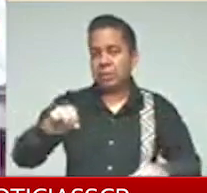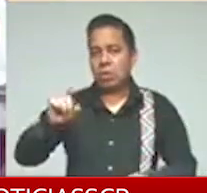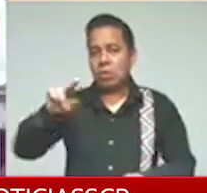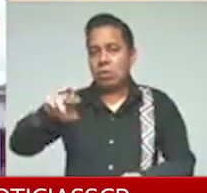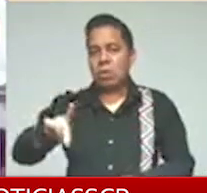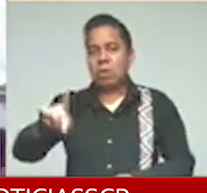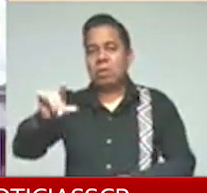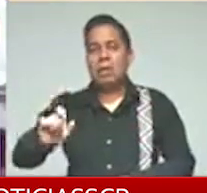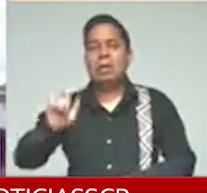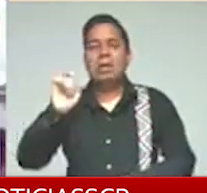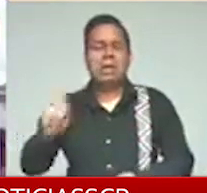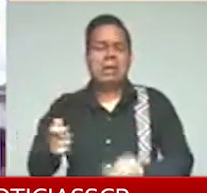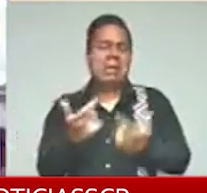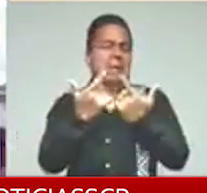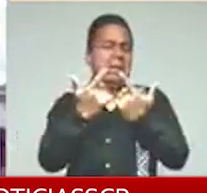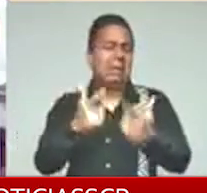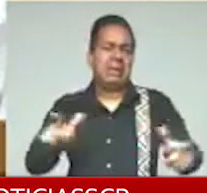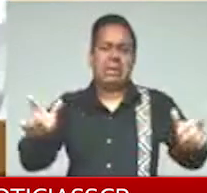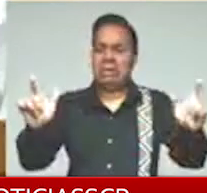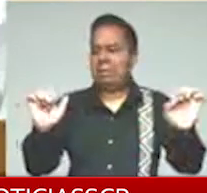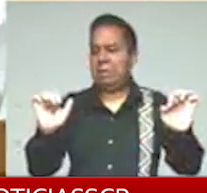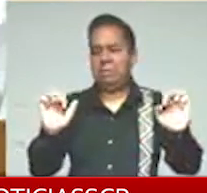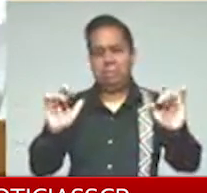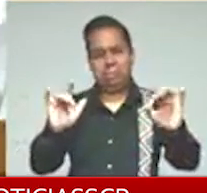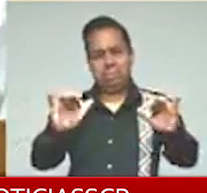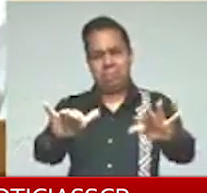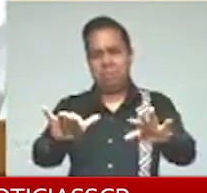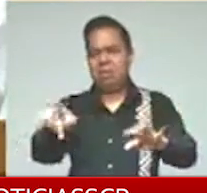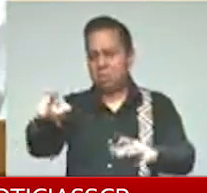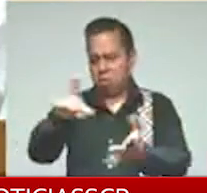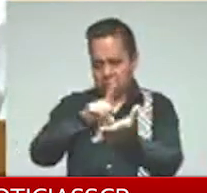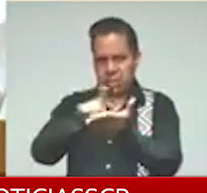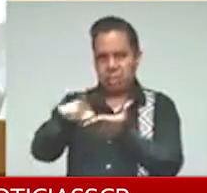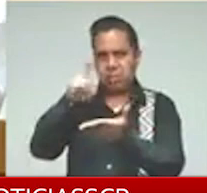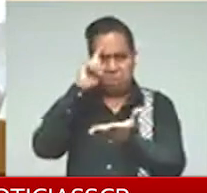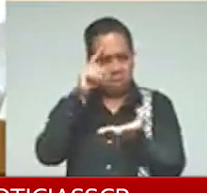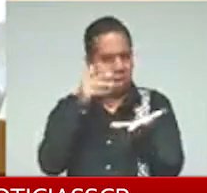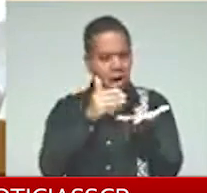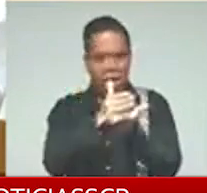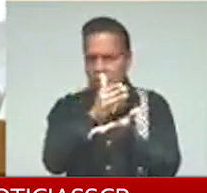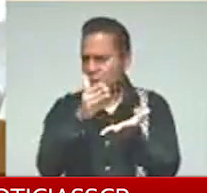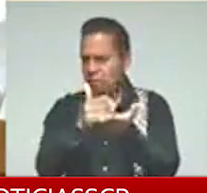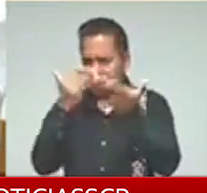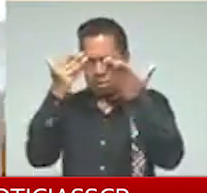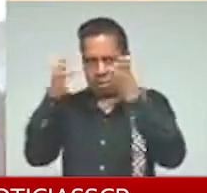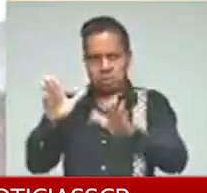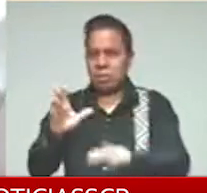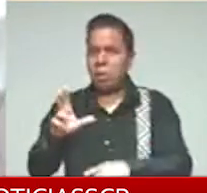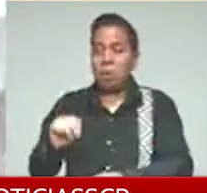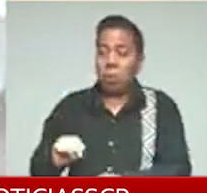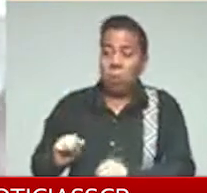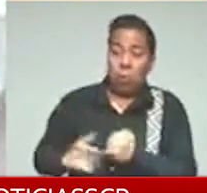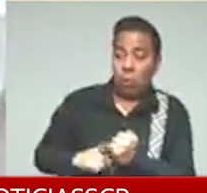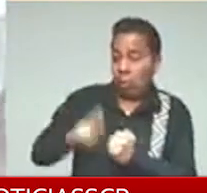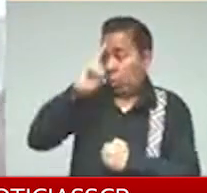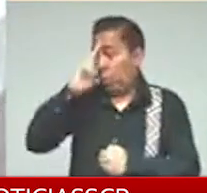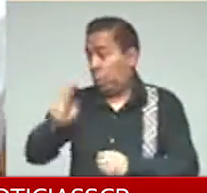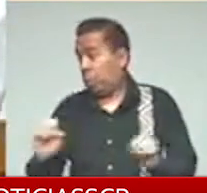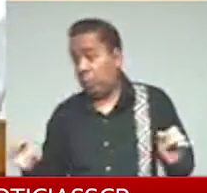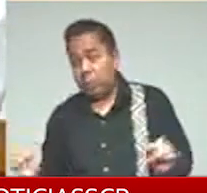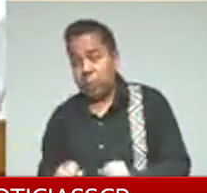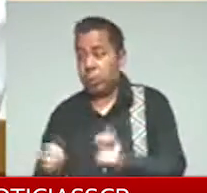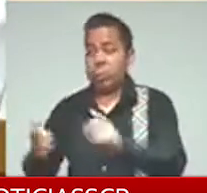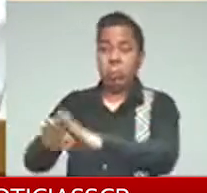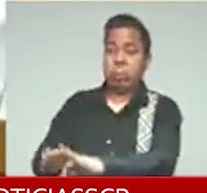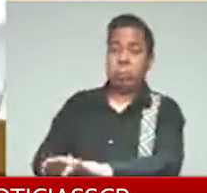públicas y podremos tener el derecho al acceso sin restricciones